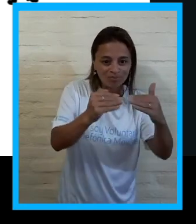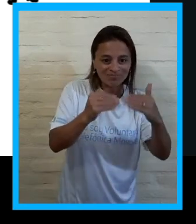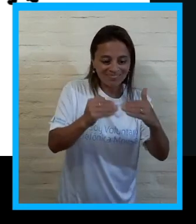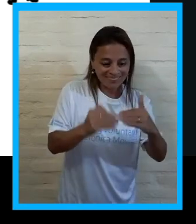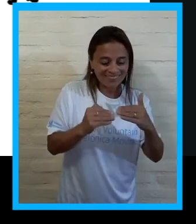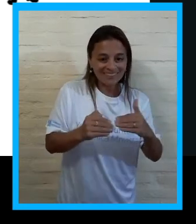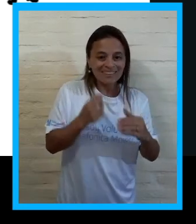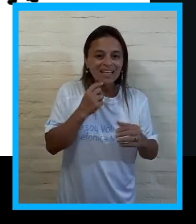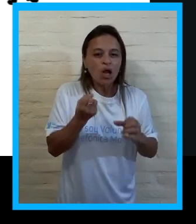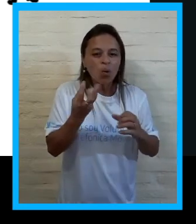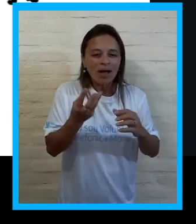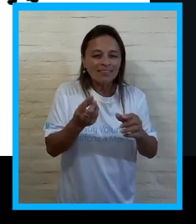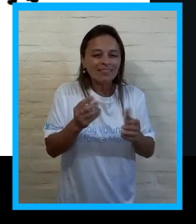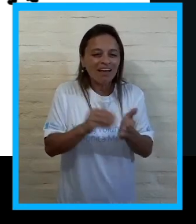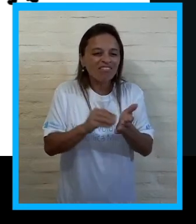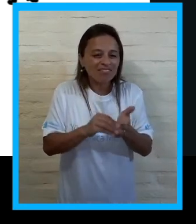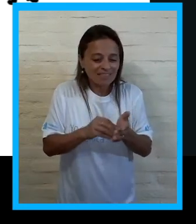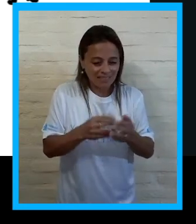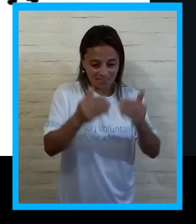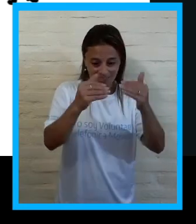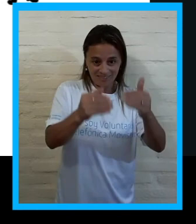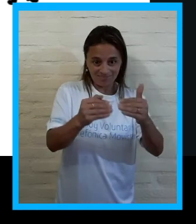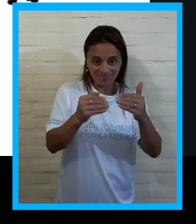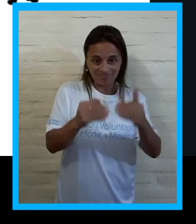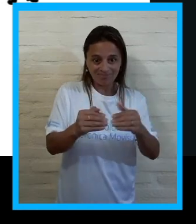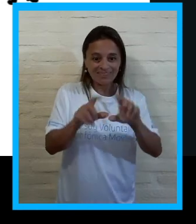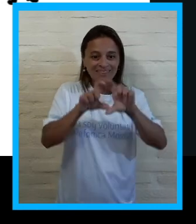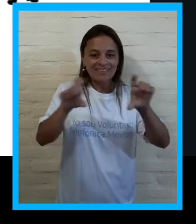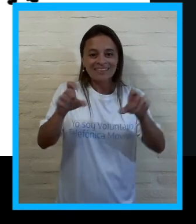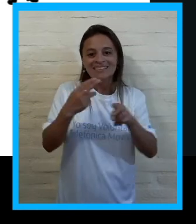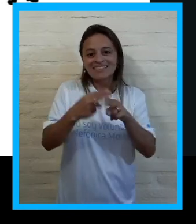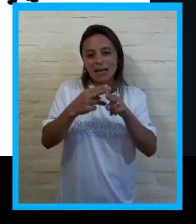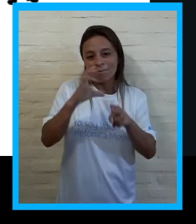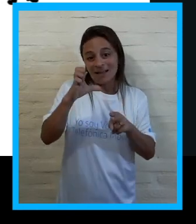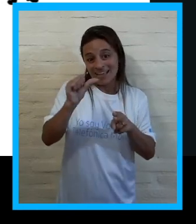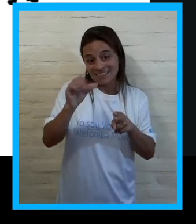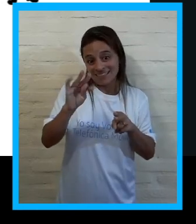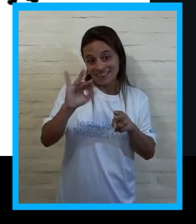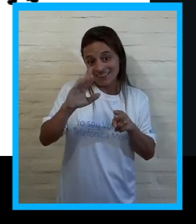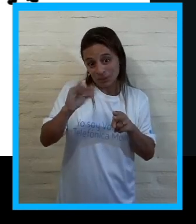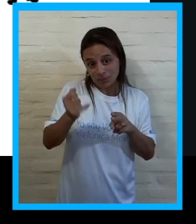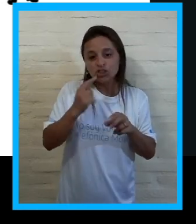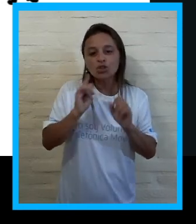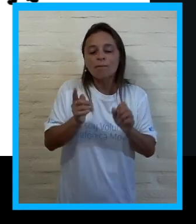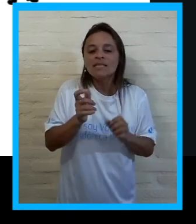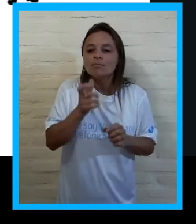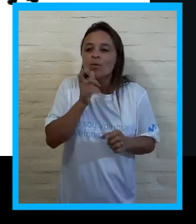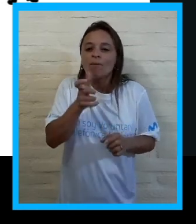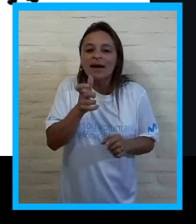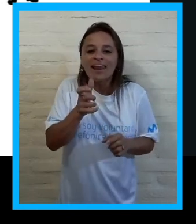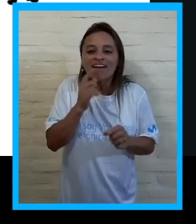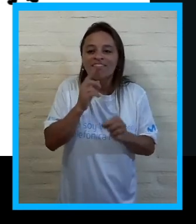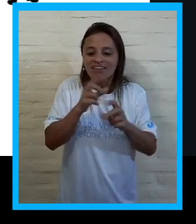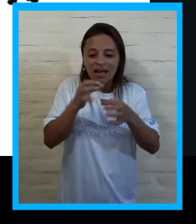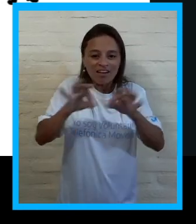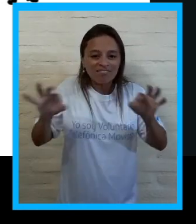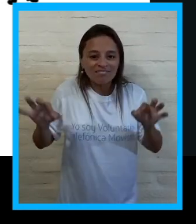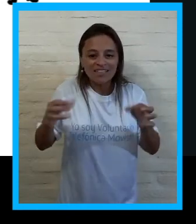¿Cuáles? ¿Cuántos? ¿Cuántas veces? Un estribillo es un conjunto de palabras o versos que se